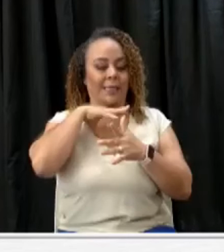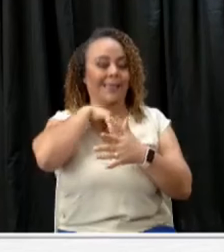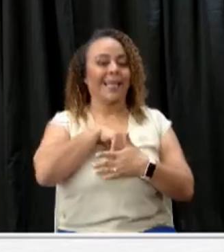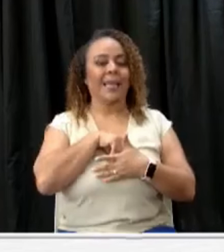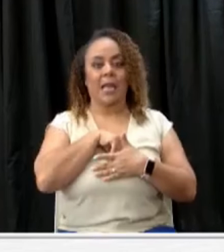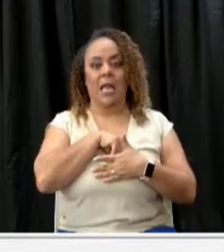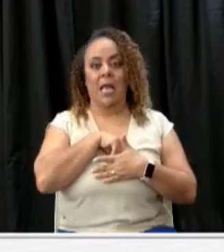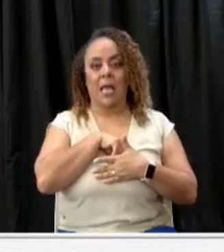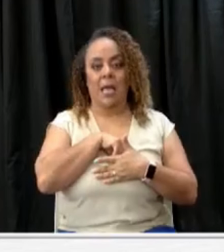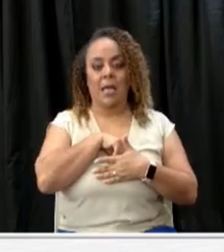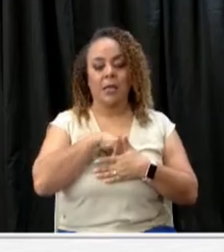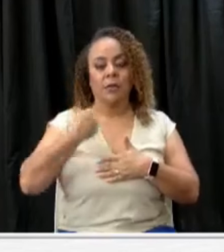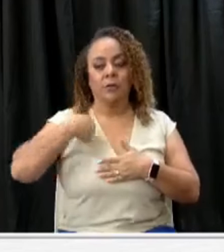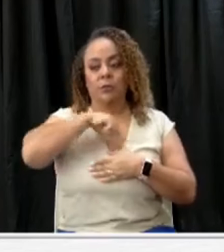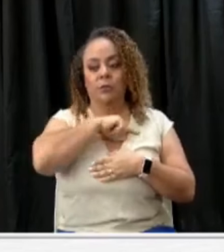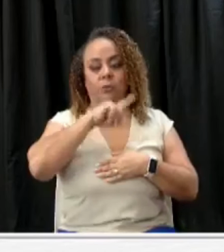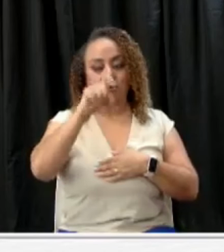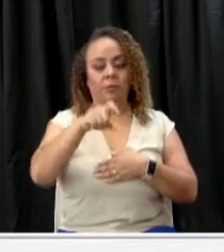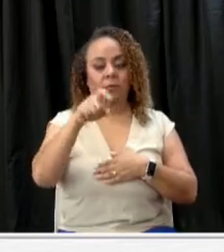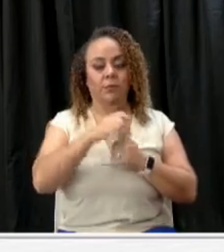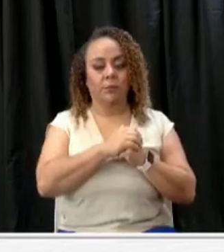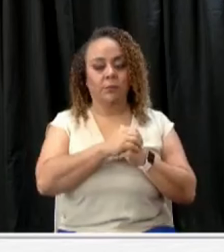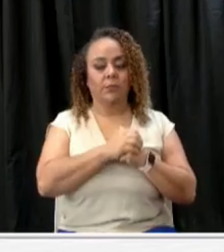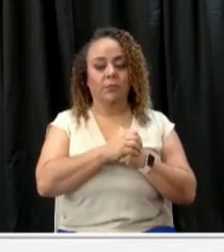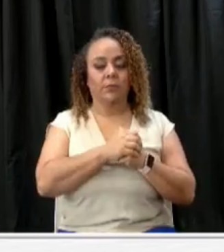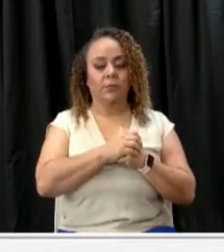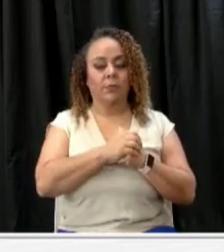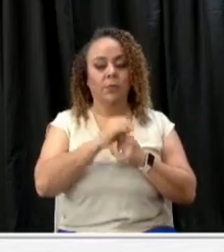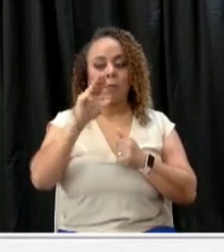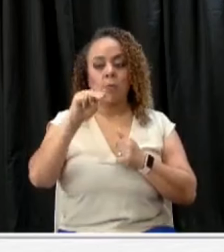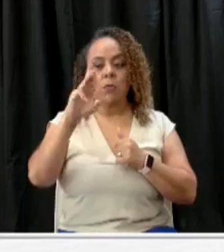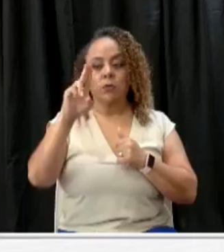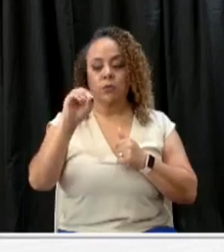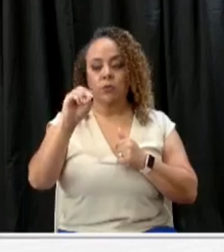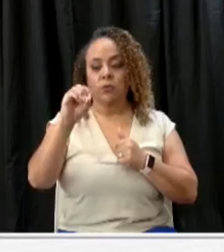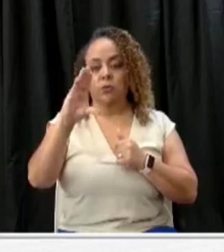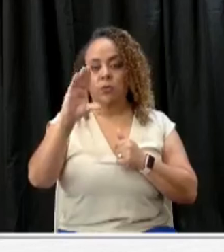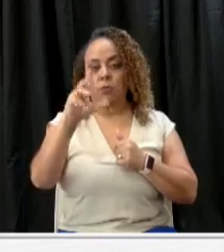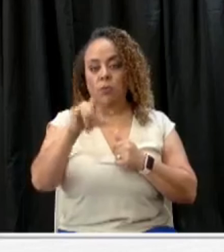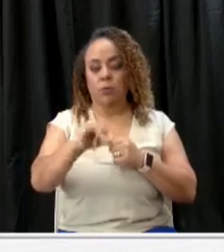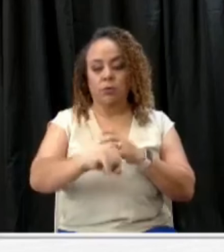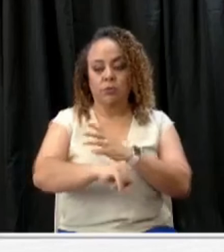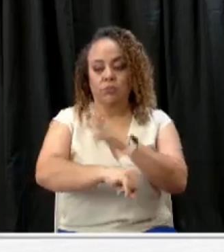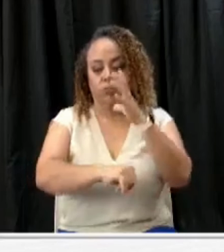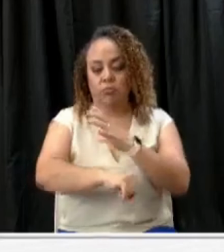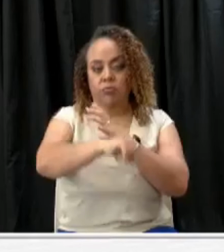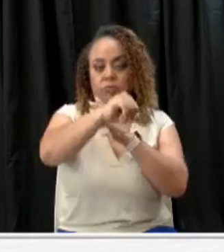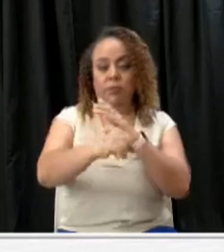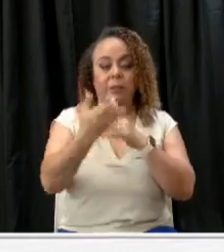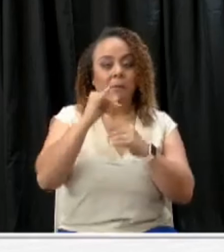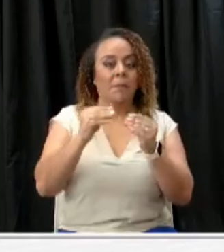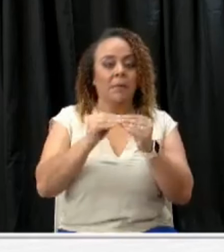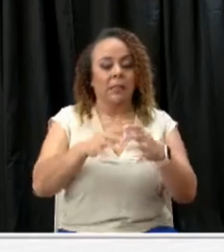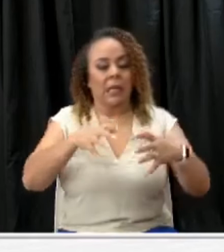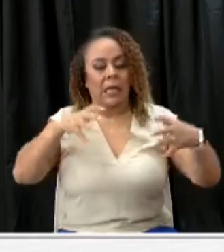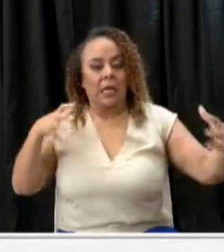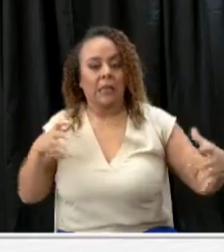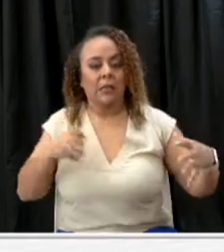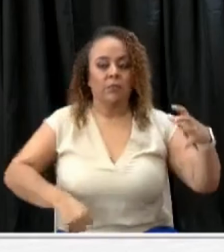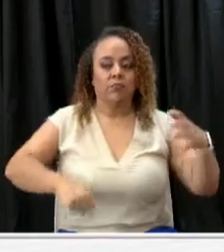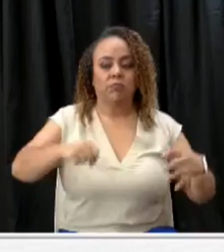Ok. Cuando nosotros necesitamos mover los músculos y sobre todo entre más grande sea el músculo que necesitamos mover,